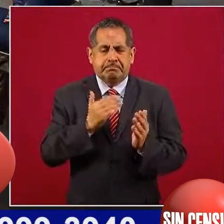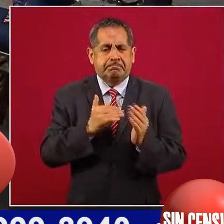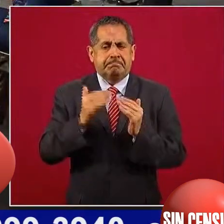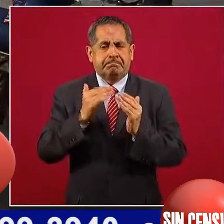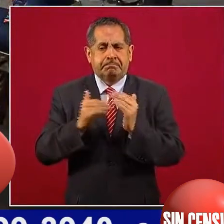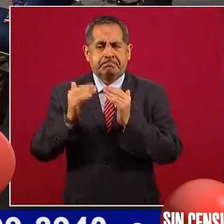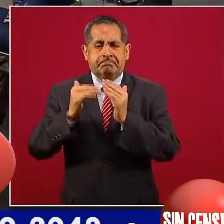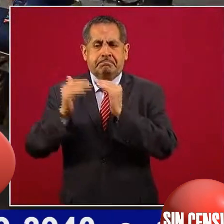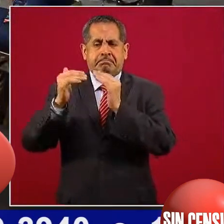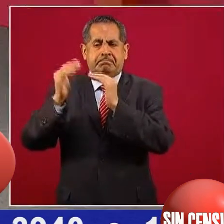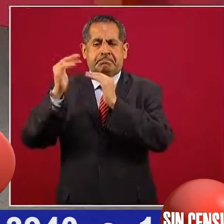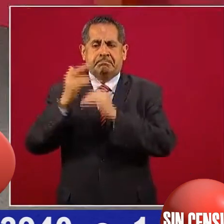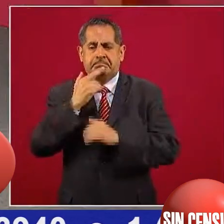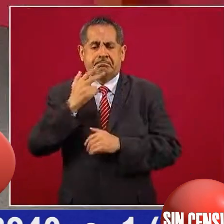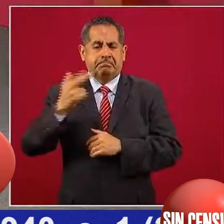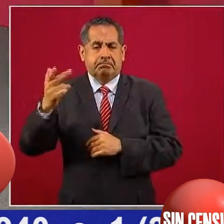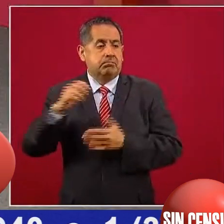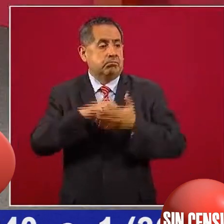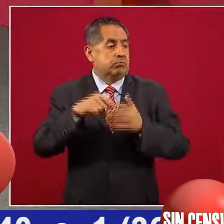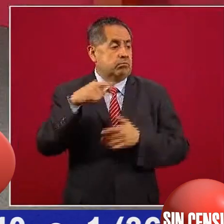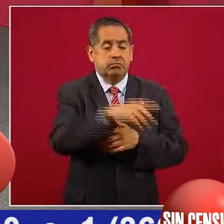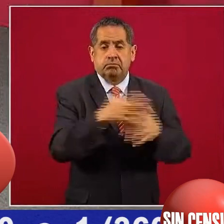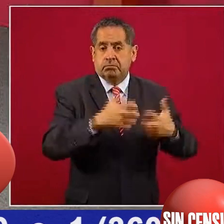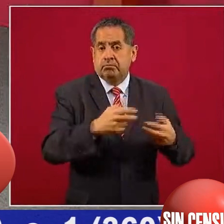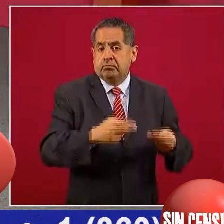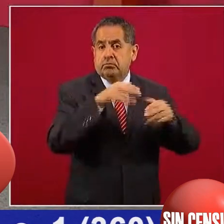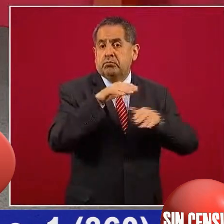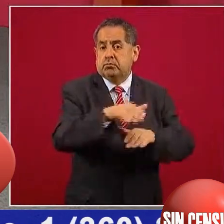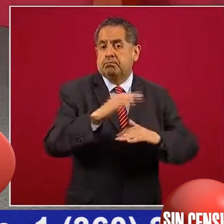Está creciendo la industria de la construcción.